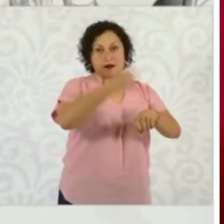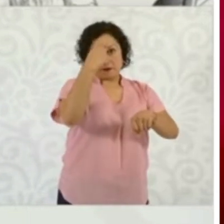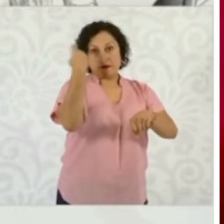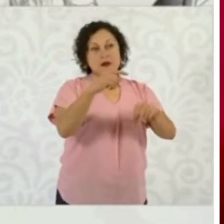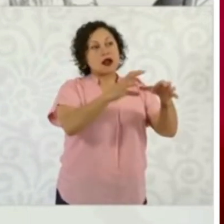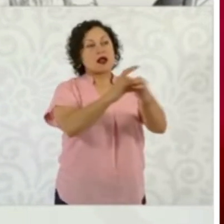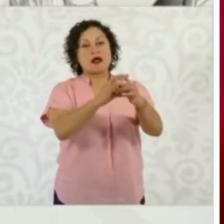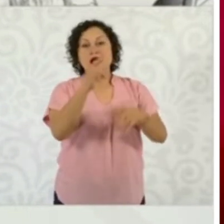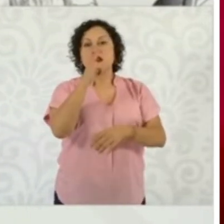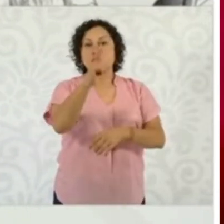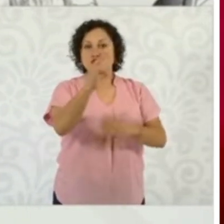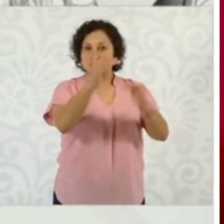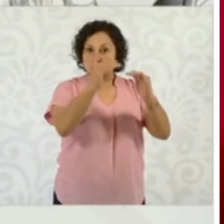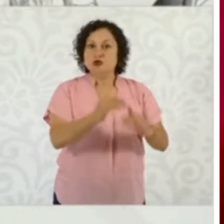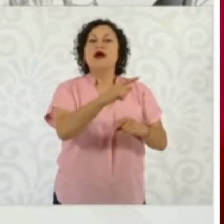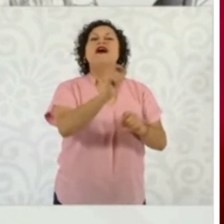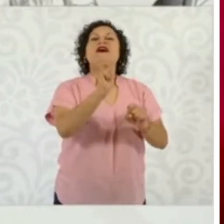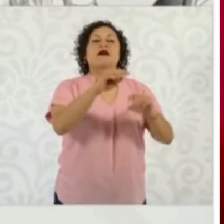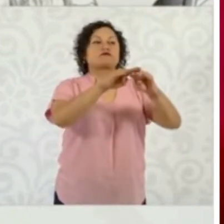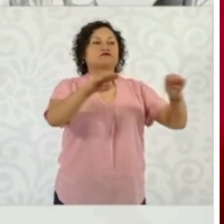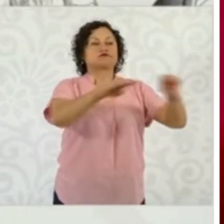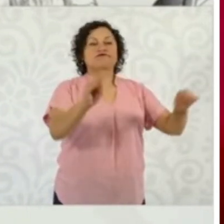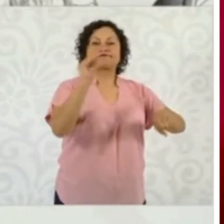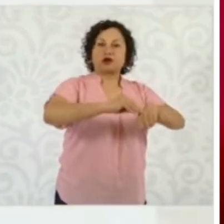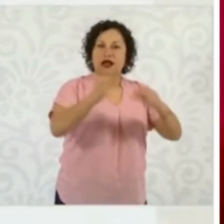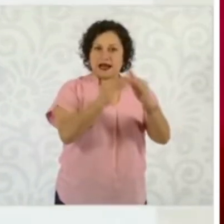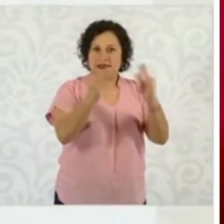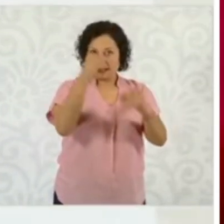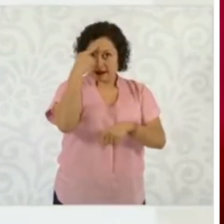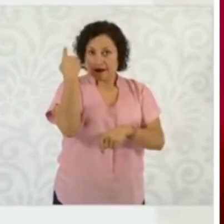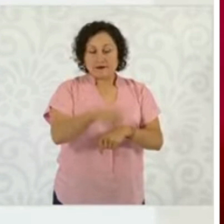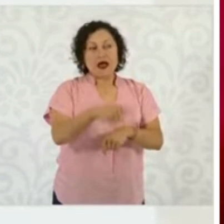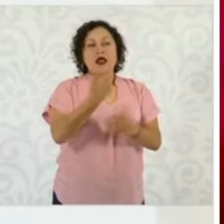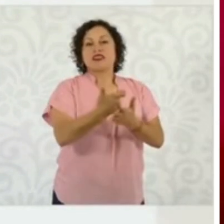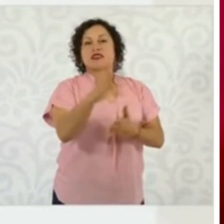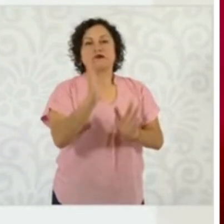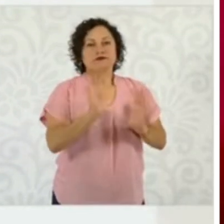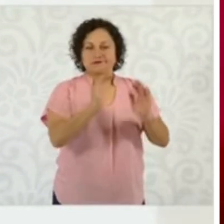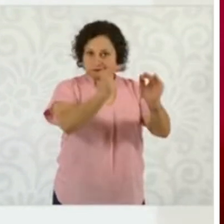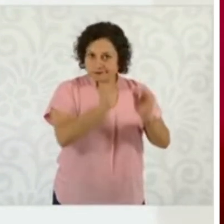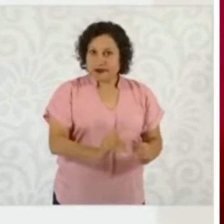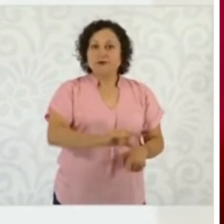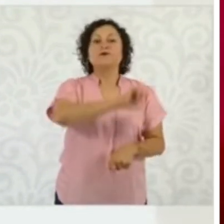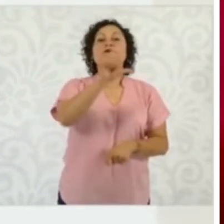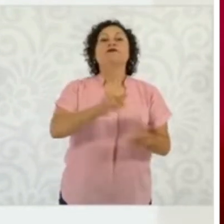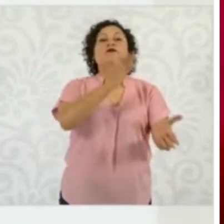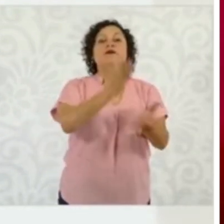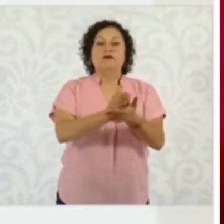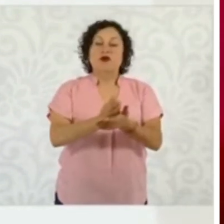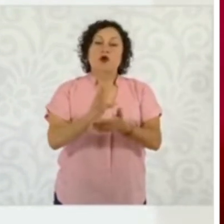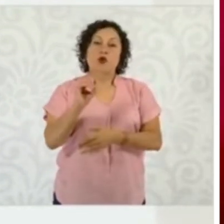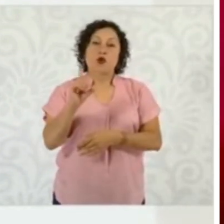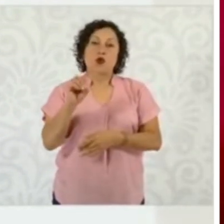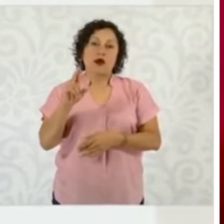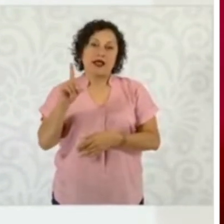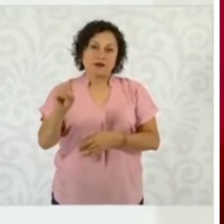de bajos ingresos paneles fotovoltaicos para evitar o para disminuir su tarifa. De ahí fuimos a San Luis Río Colorado, ya en